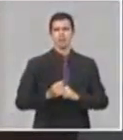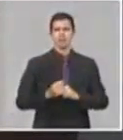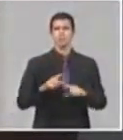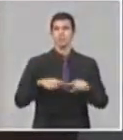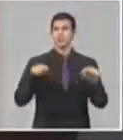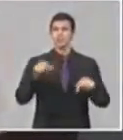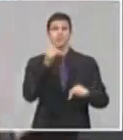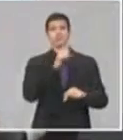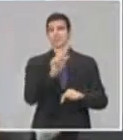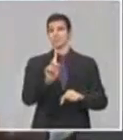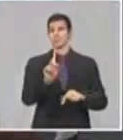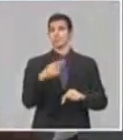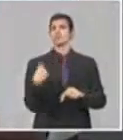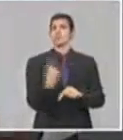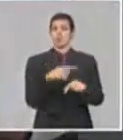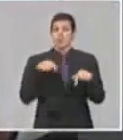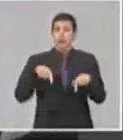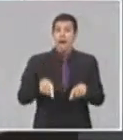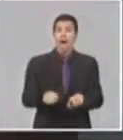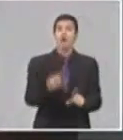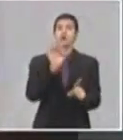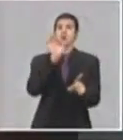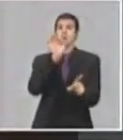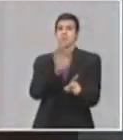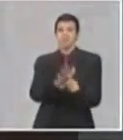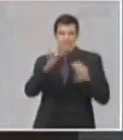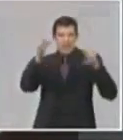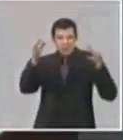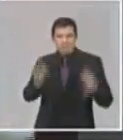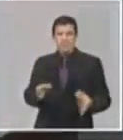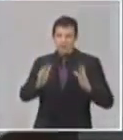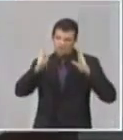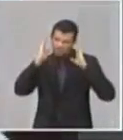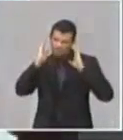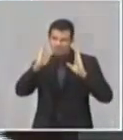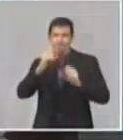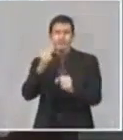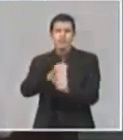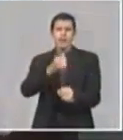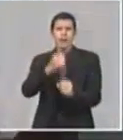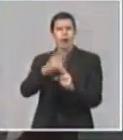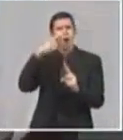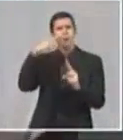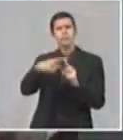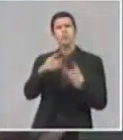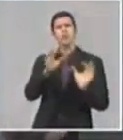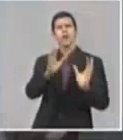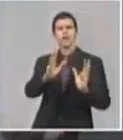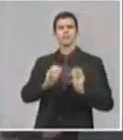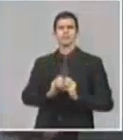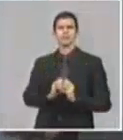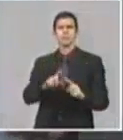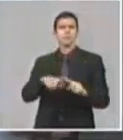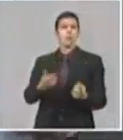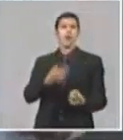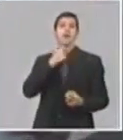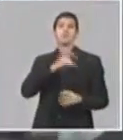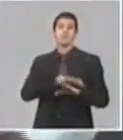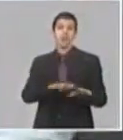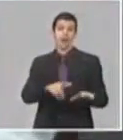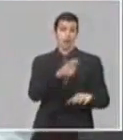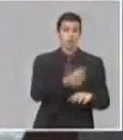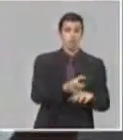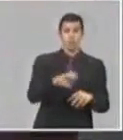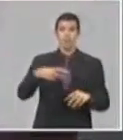quitar mucha casi que la totalidad de las trabas que tenemos para el desarrollo de las fuerzas productivas en nuestro